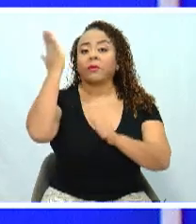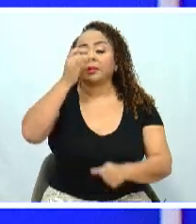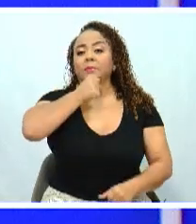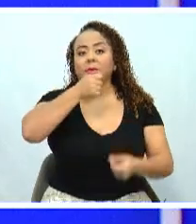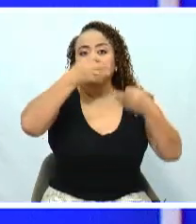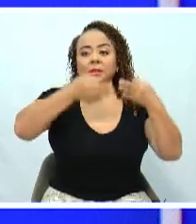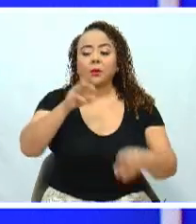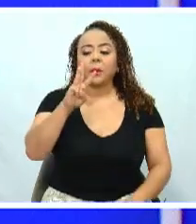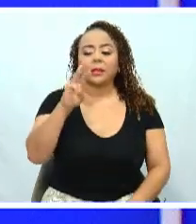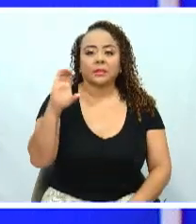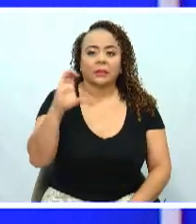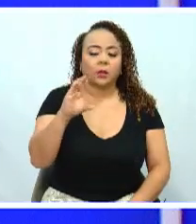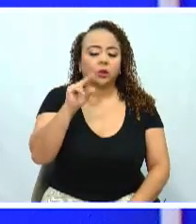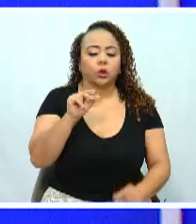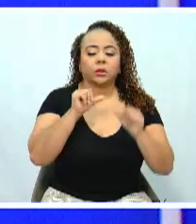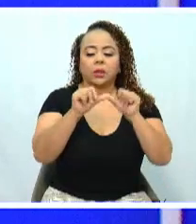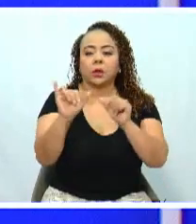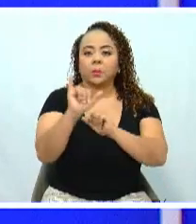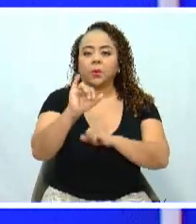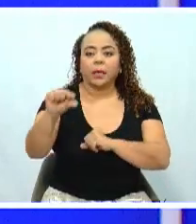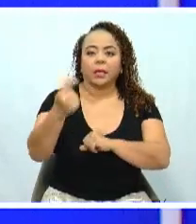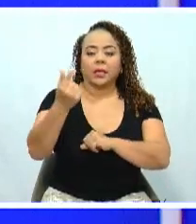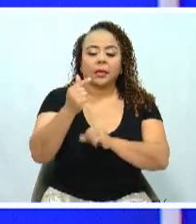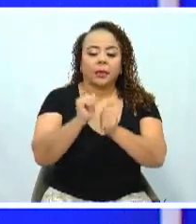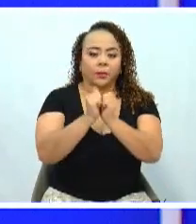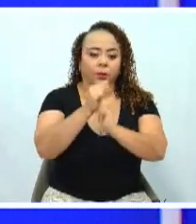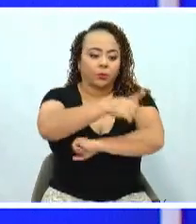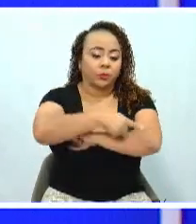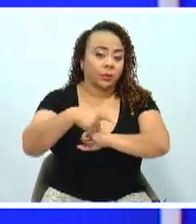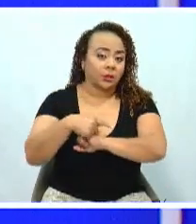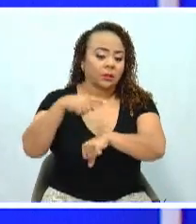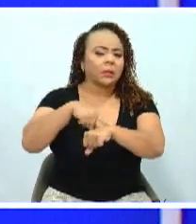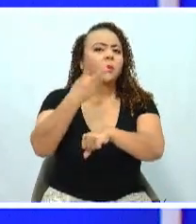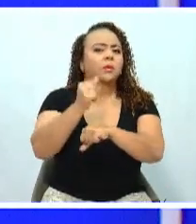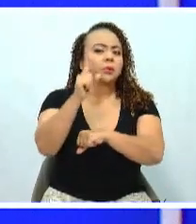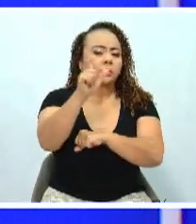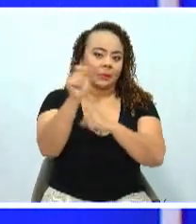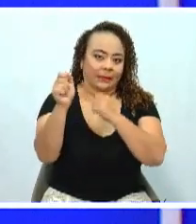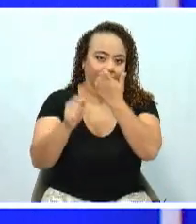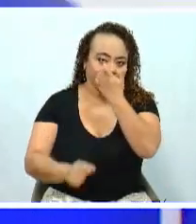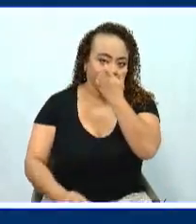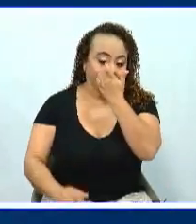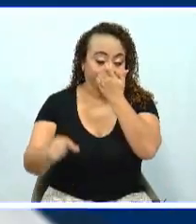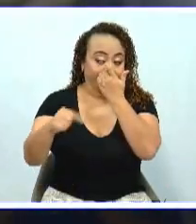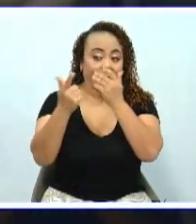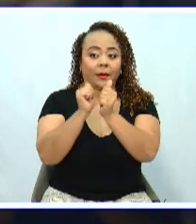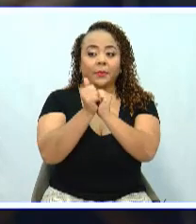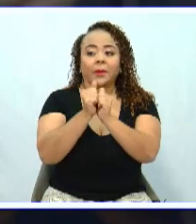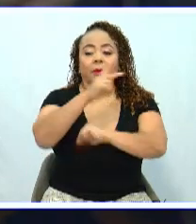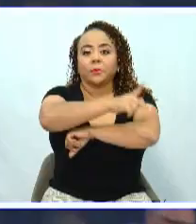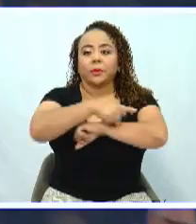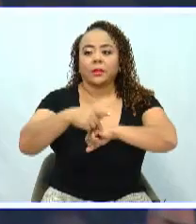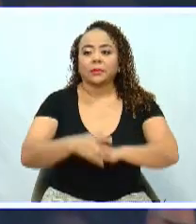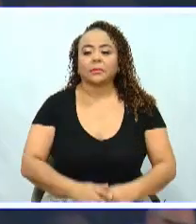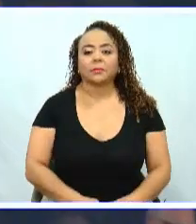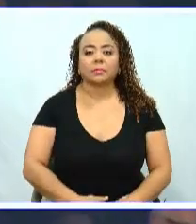Walter Centeno no sigue como gerente deportivo de puntarenas duró un mes Walter Centeno en la gerencia deportiva de de